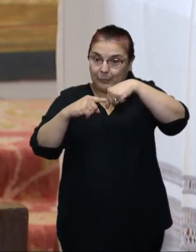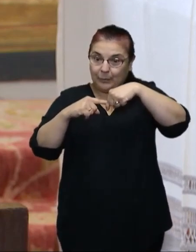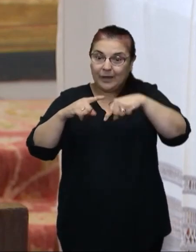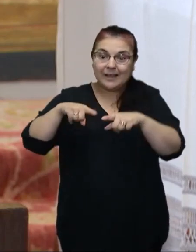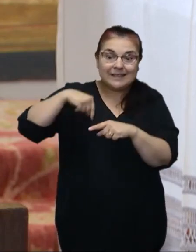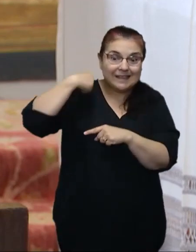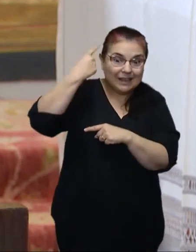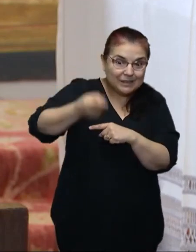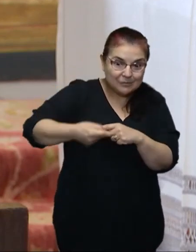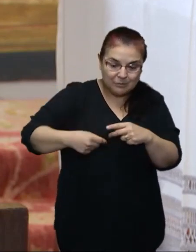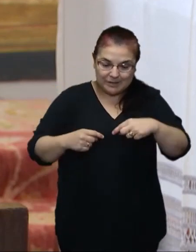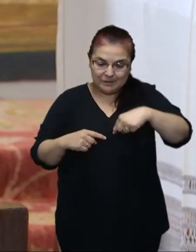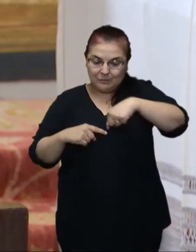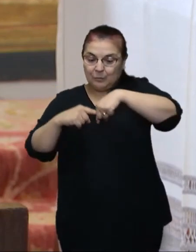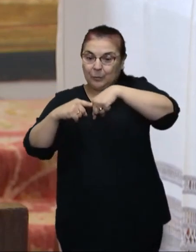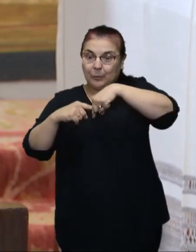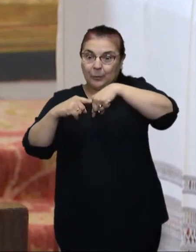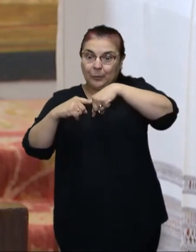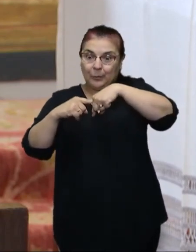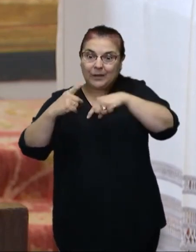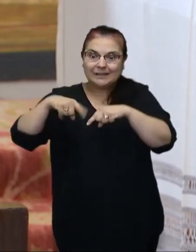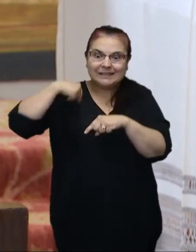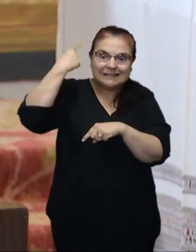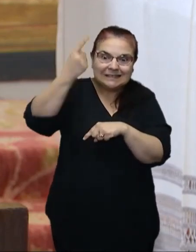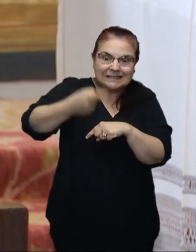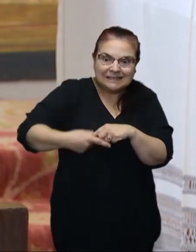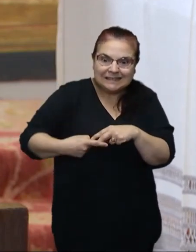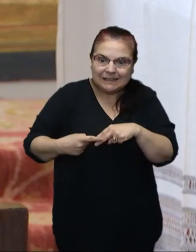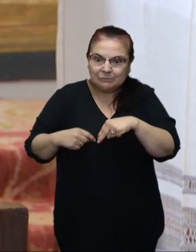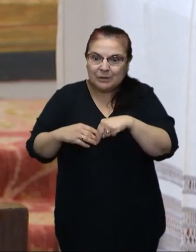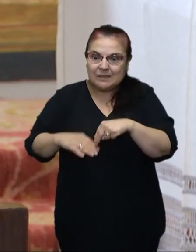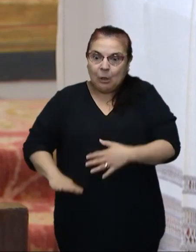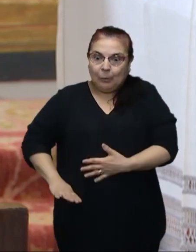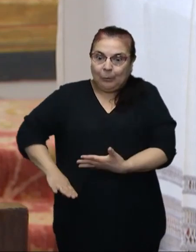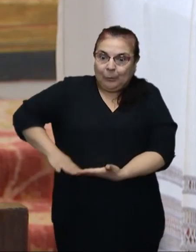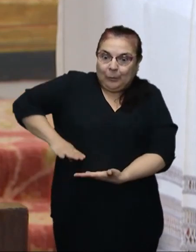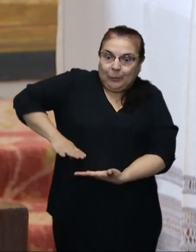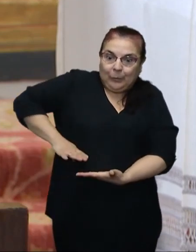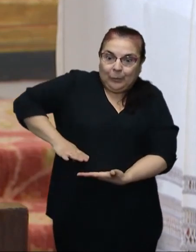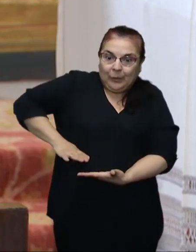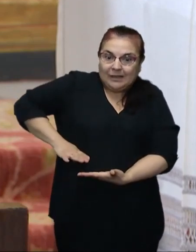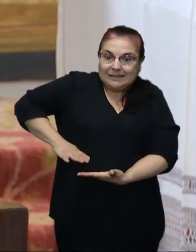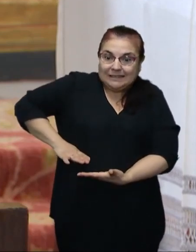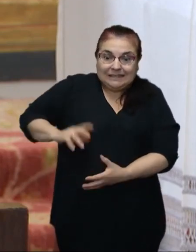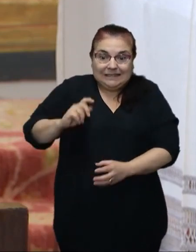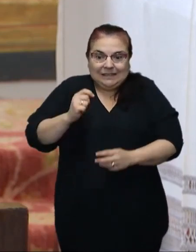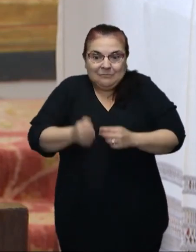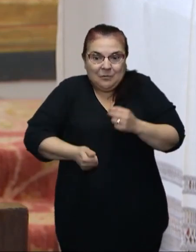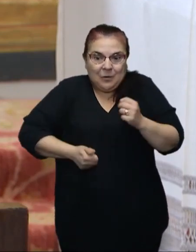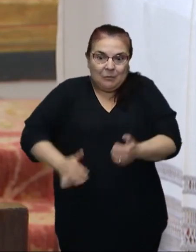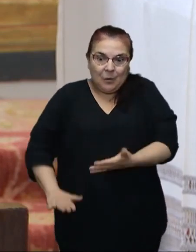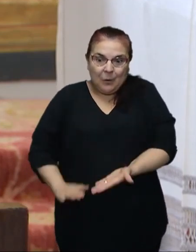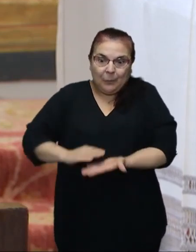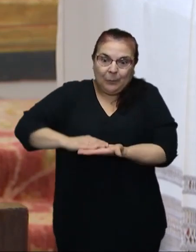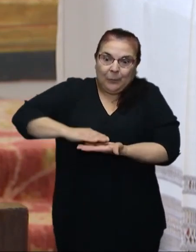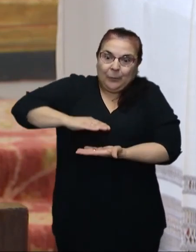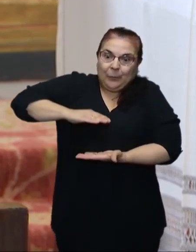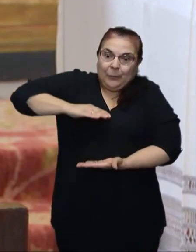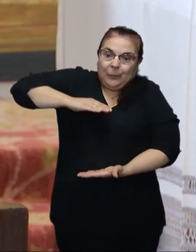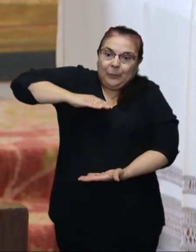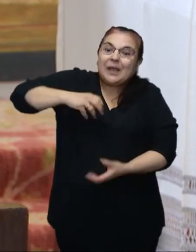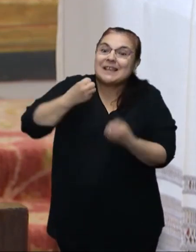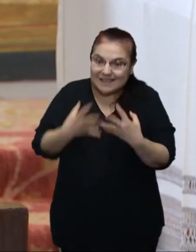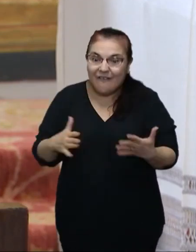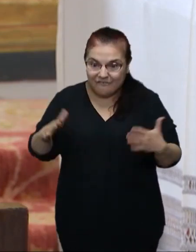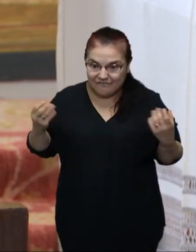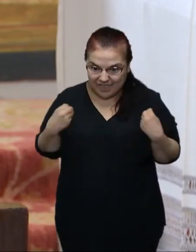hasta las rodillas, luego me llega hasta la cintura. Es decir, que ese agua, ese bien, esa